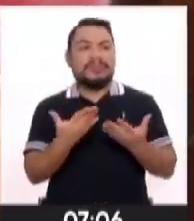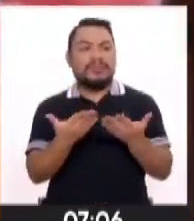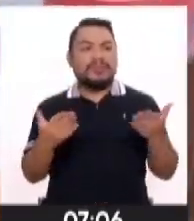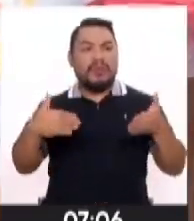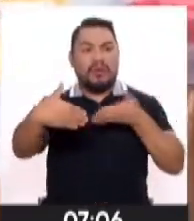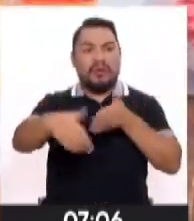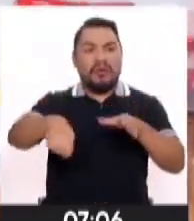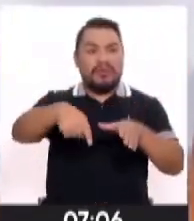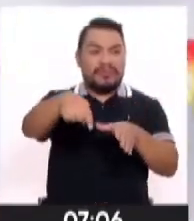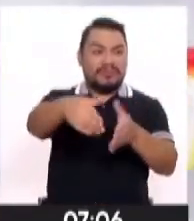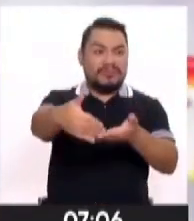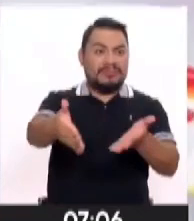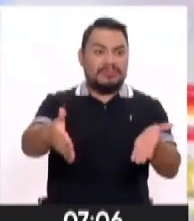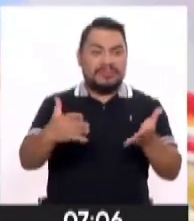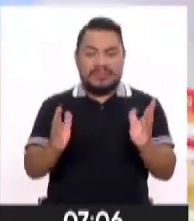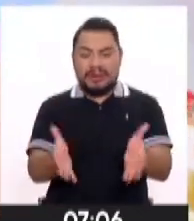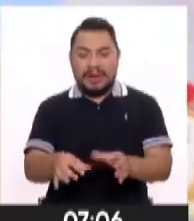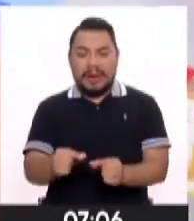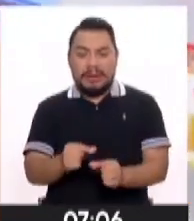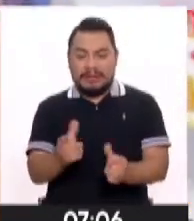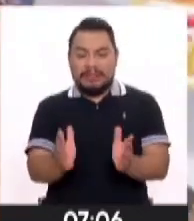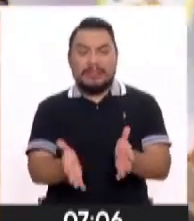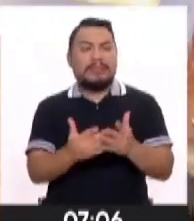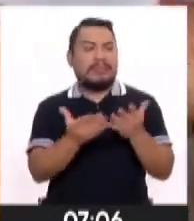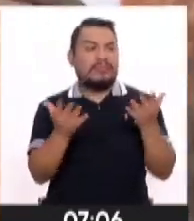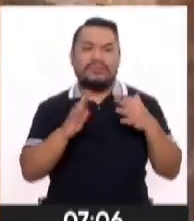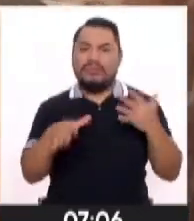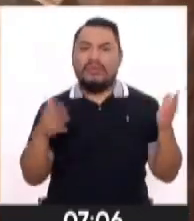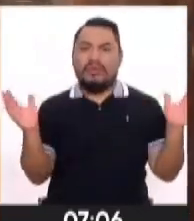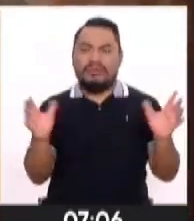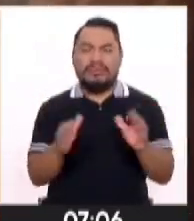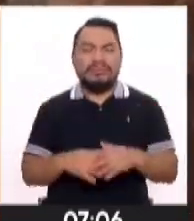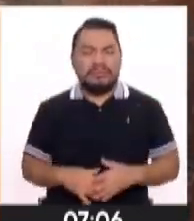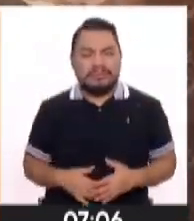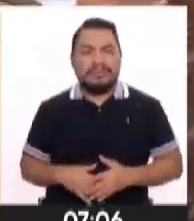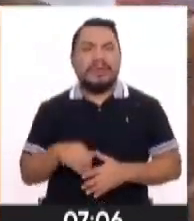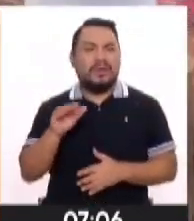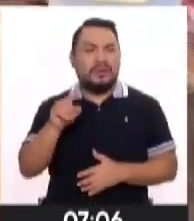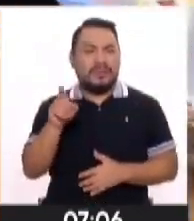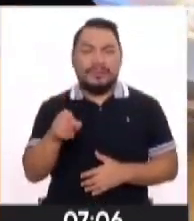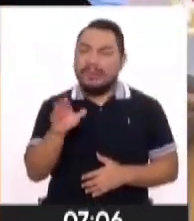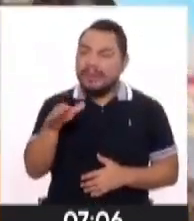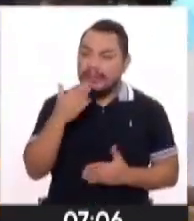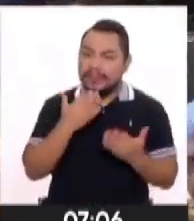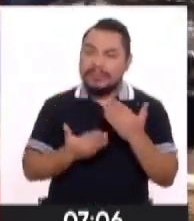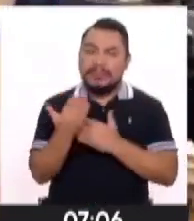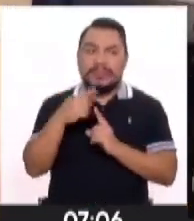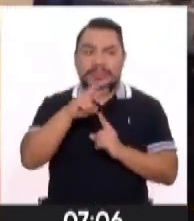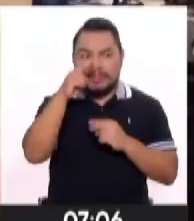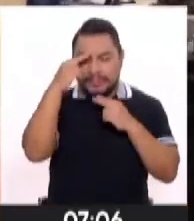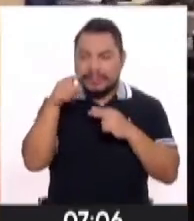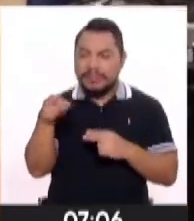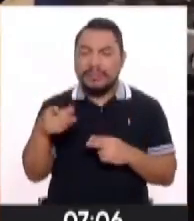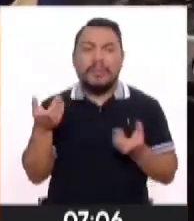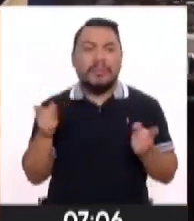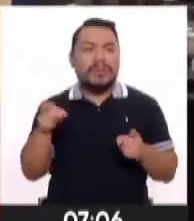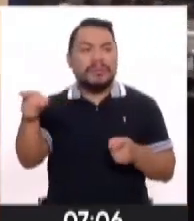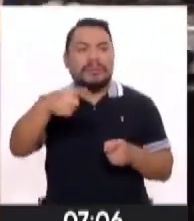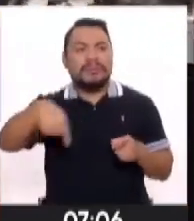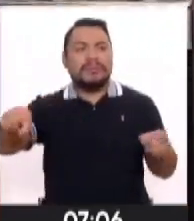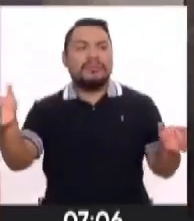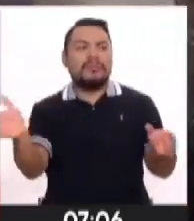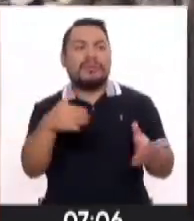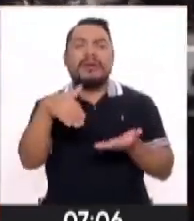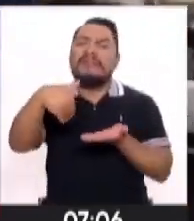acá, la ropa. Vamos a conversar con la señora. Señora, buen día. Estamos en vivo para TV Perú. Desde la fecha que fueron ustedes desalojados